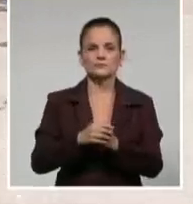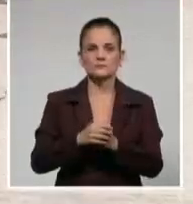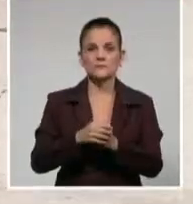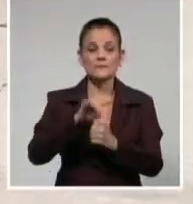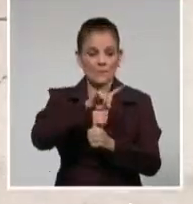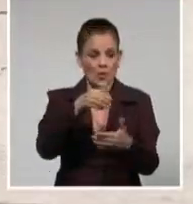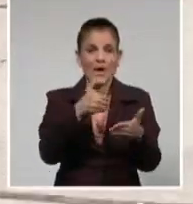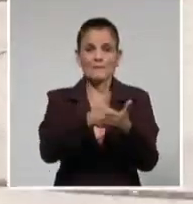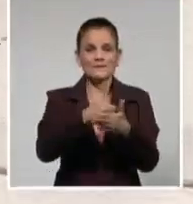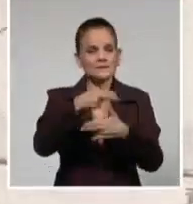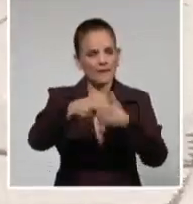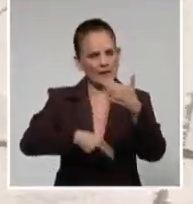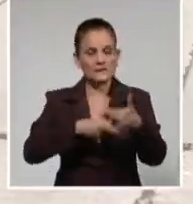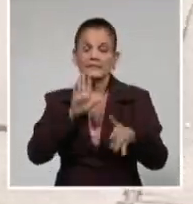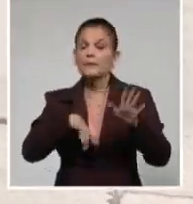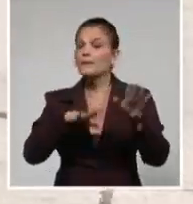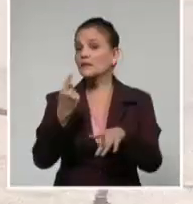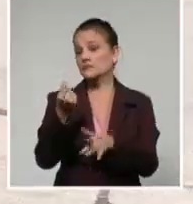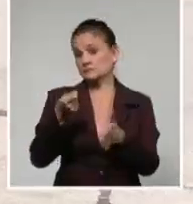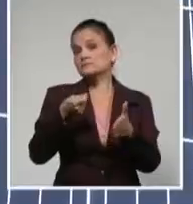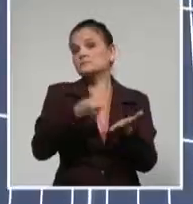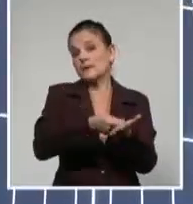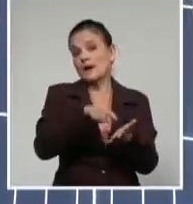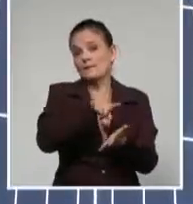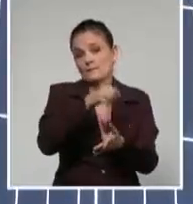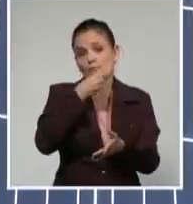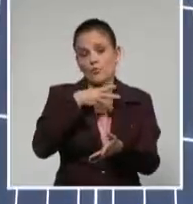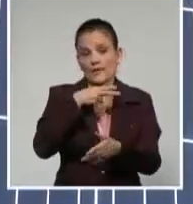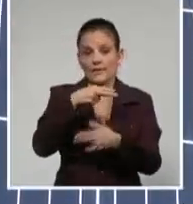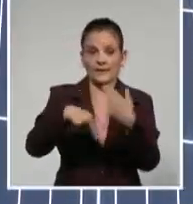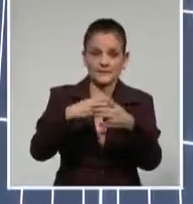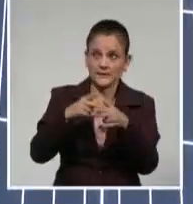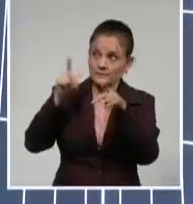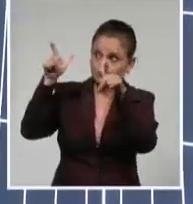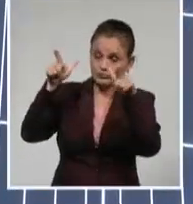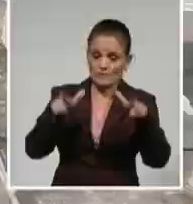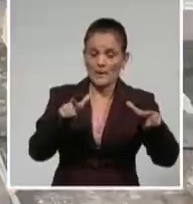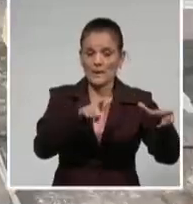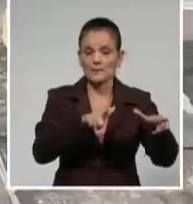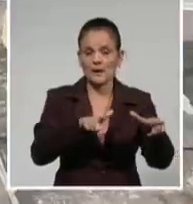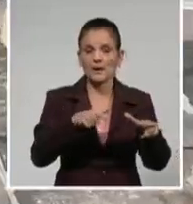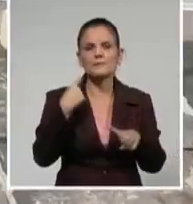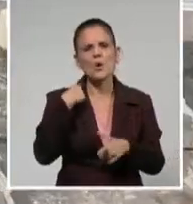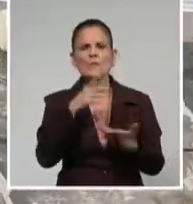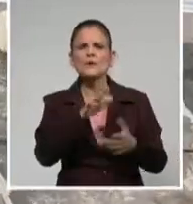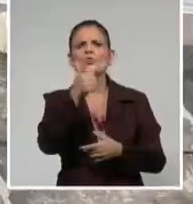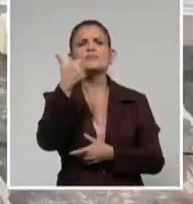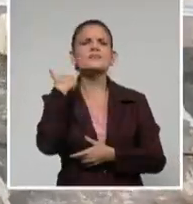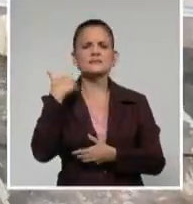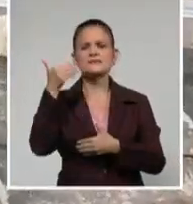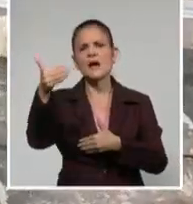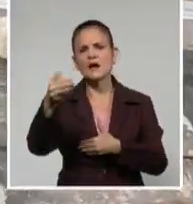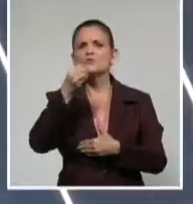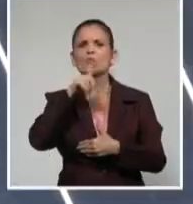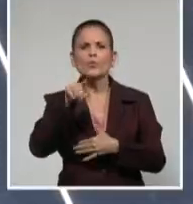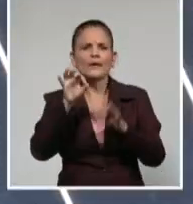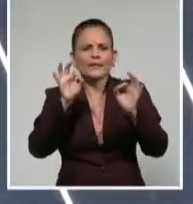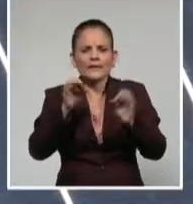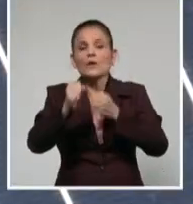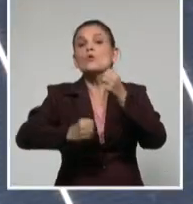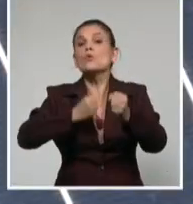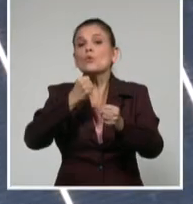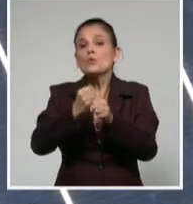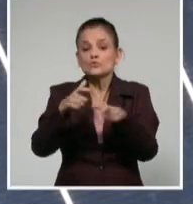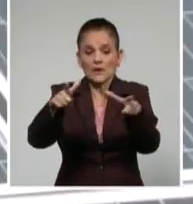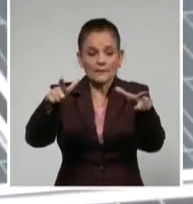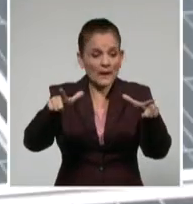de acuerdo al financiamiento disponible. En una década, Cuba aspira a que las fuentes renovables aporten el 24% de la